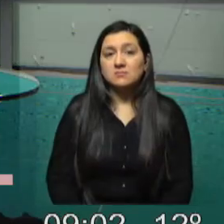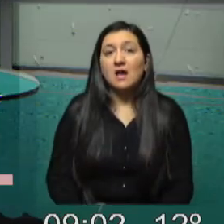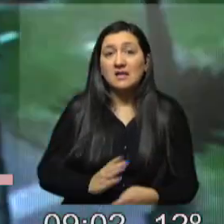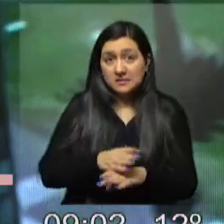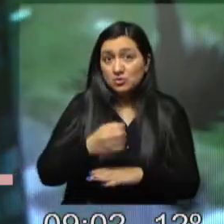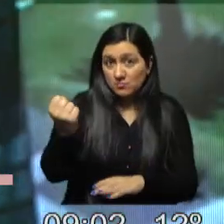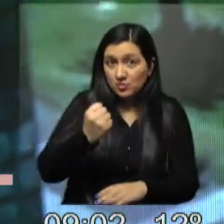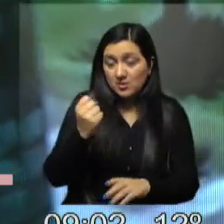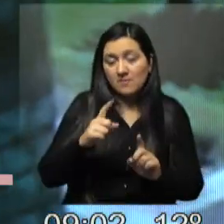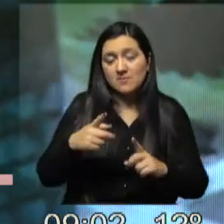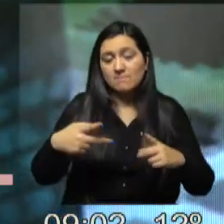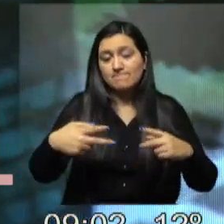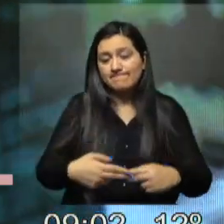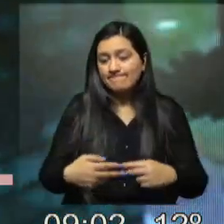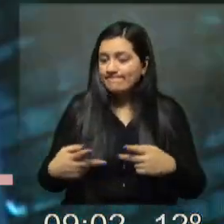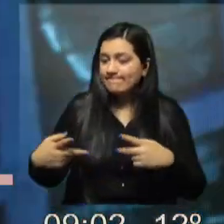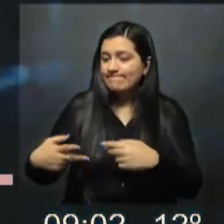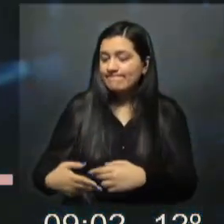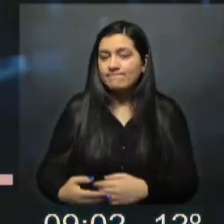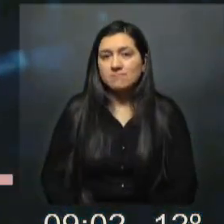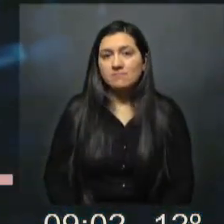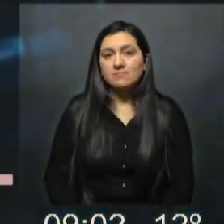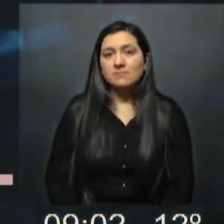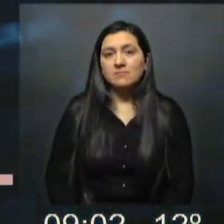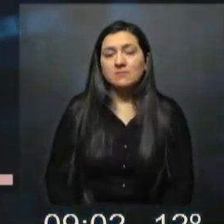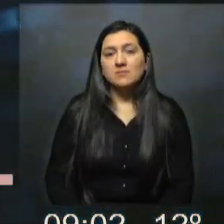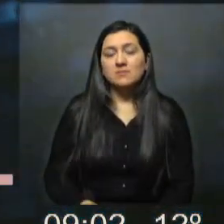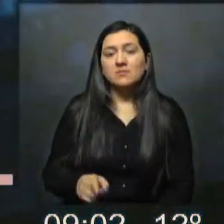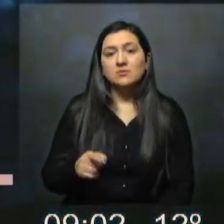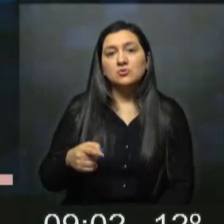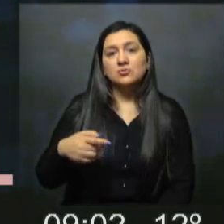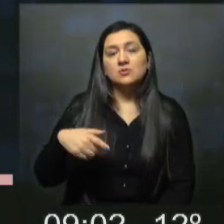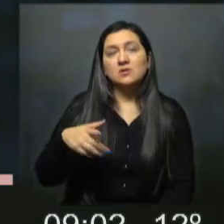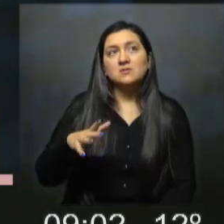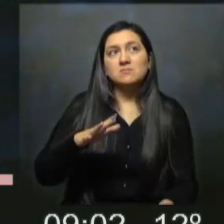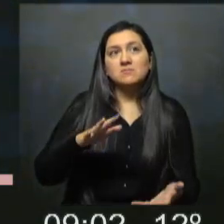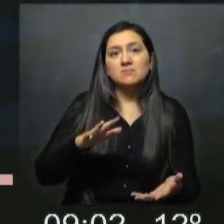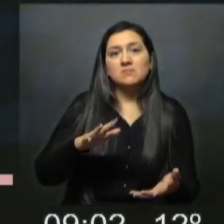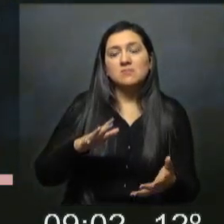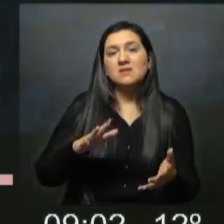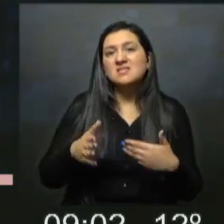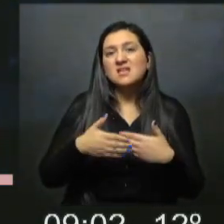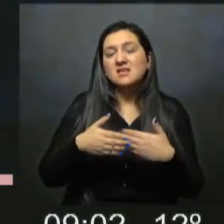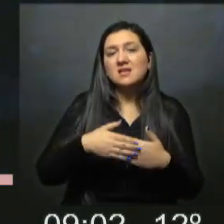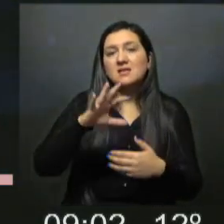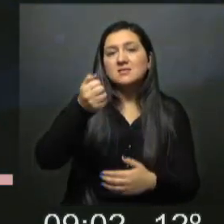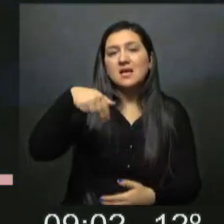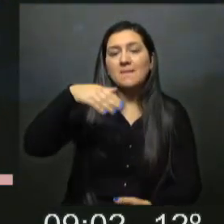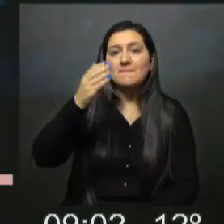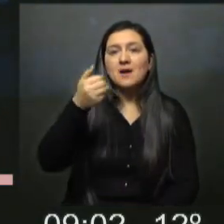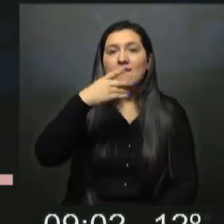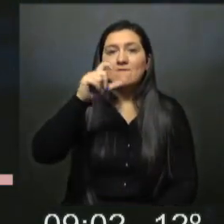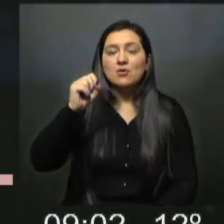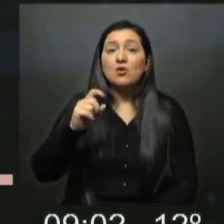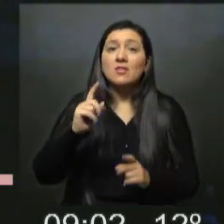en los que conocía a golpe de vista eran básicamente en el entorno de la Gran San Pablo, en el estado de San Pablo, uh-huh. Incluso con